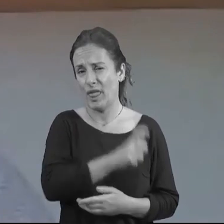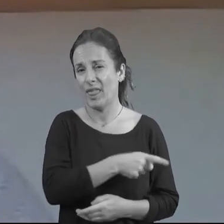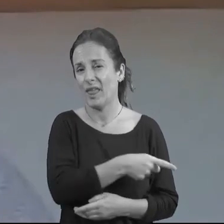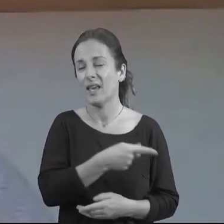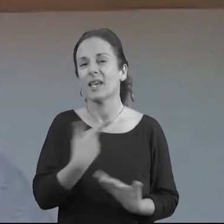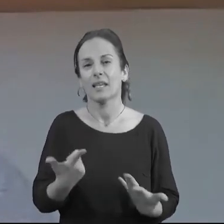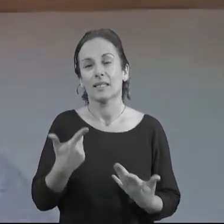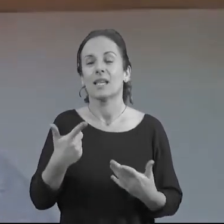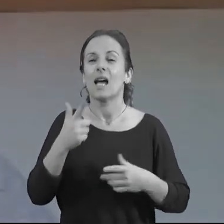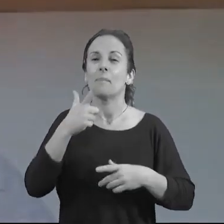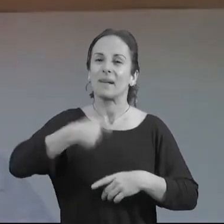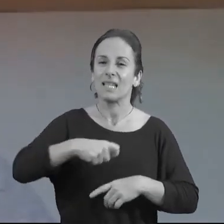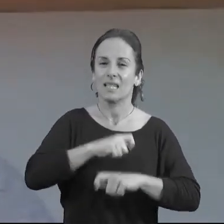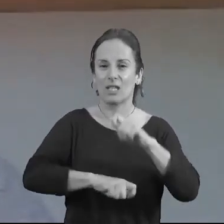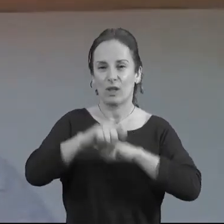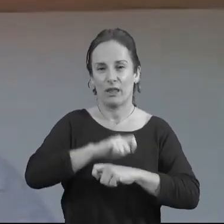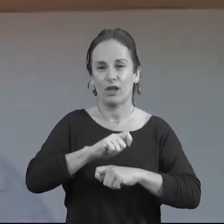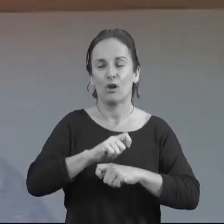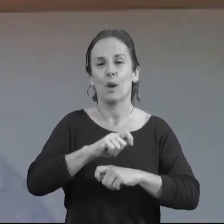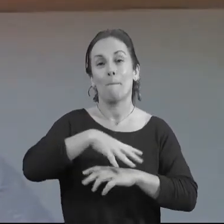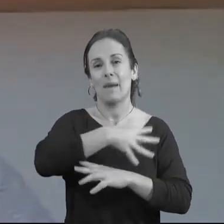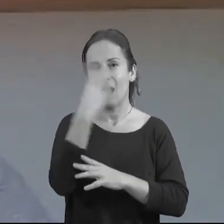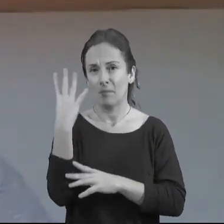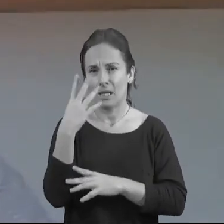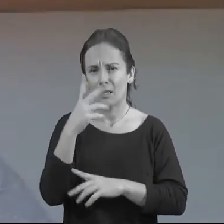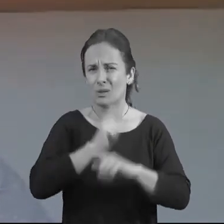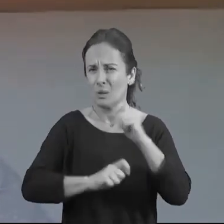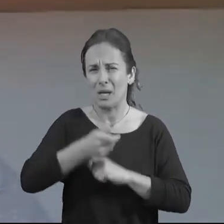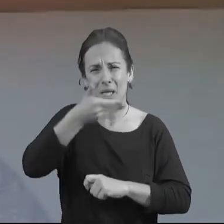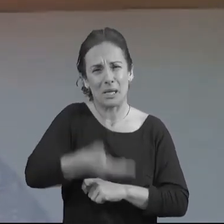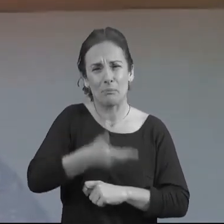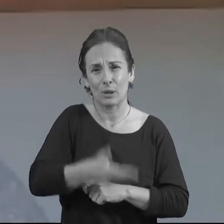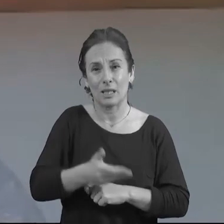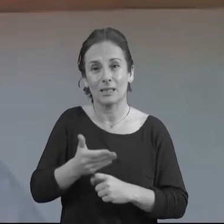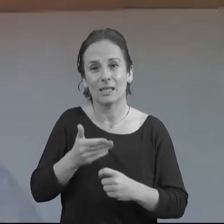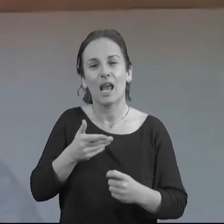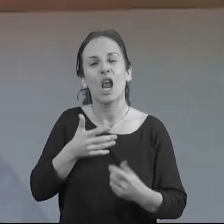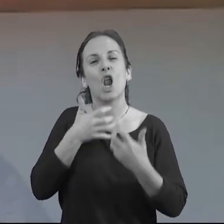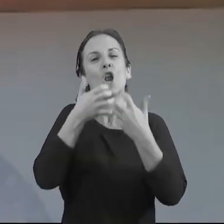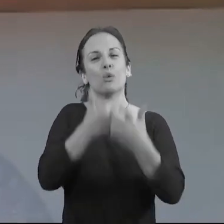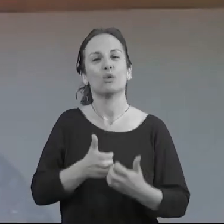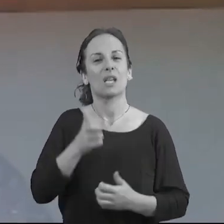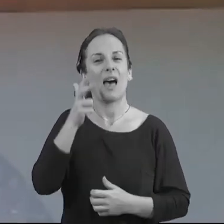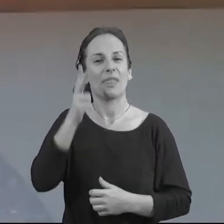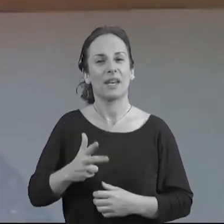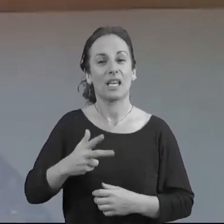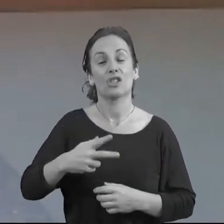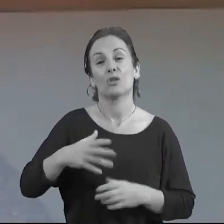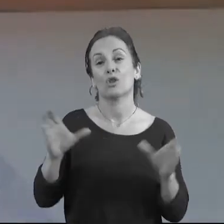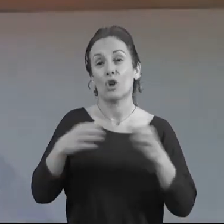absolutamente imprescindible en la lucha por los derechos y por la igualdad del colectivo LGTBI. Y por lo tanto